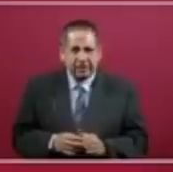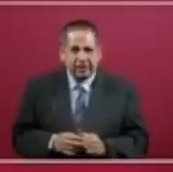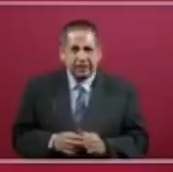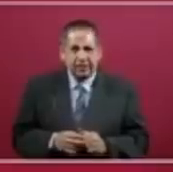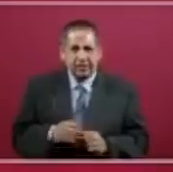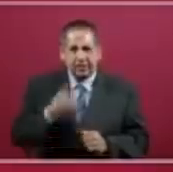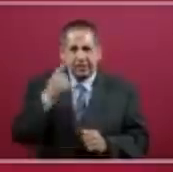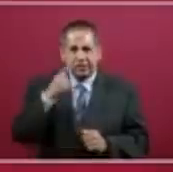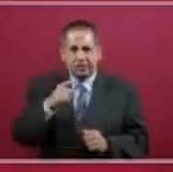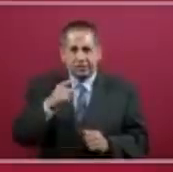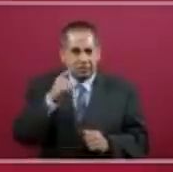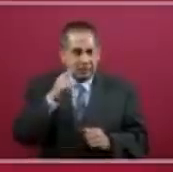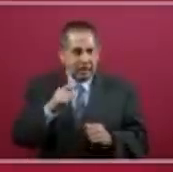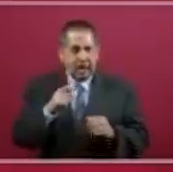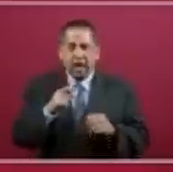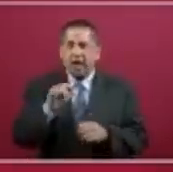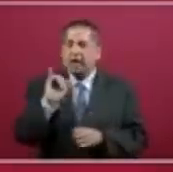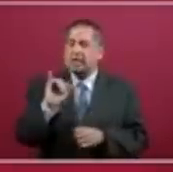salas de migración,